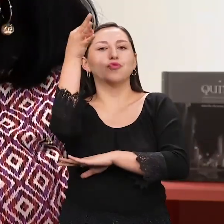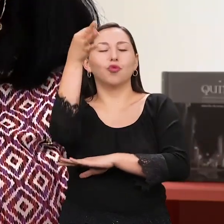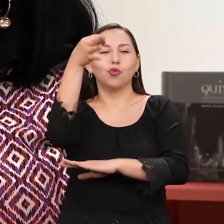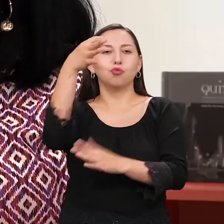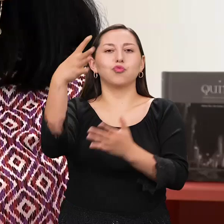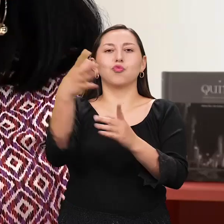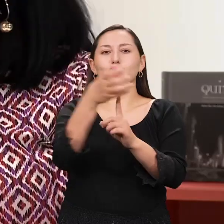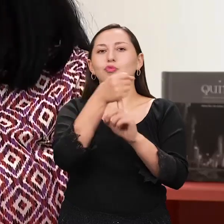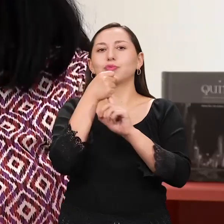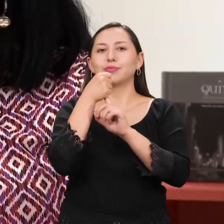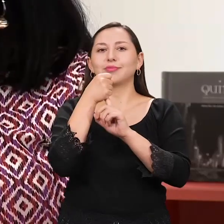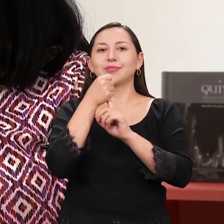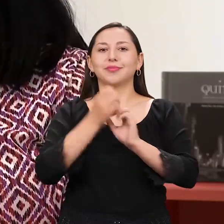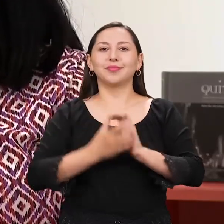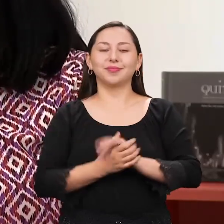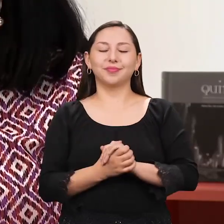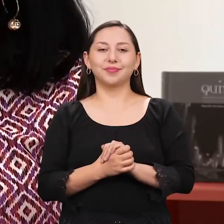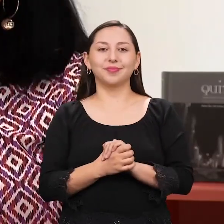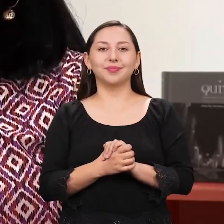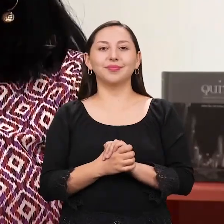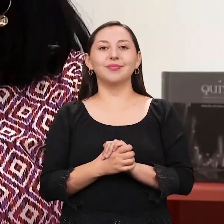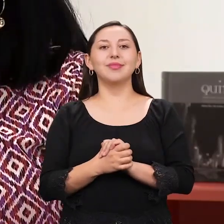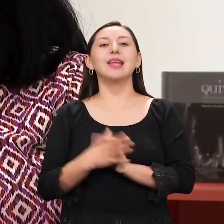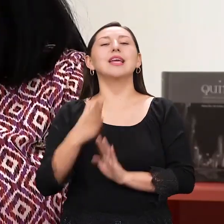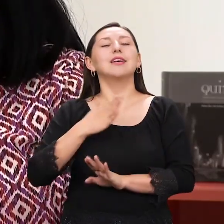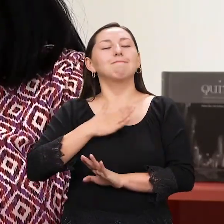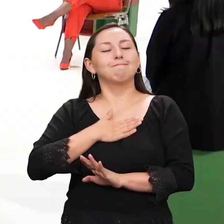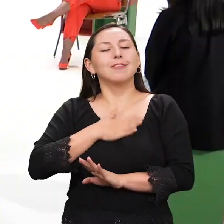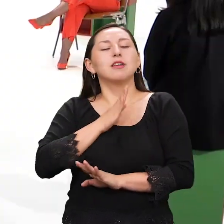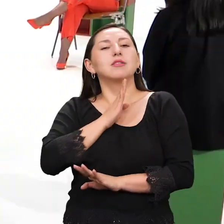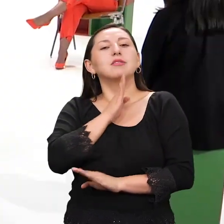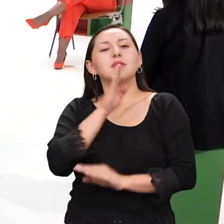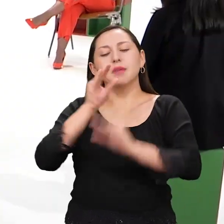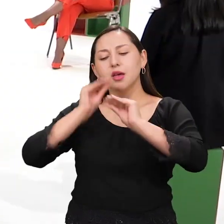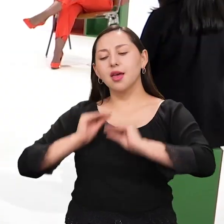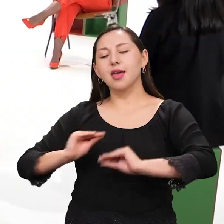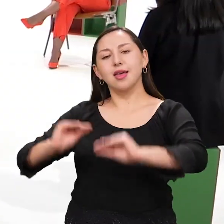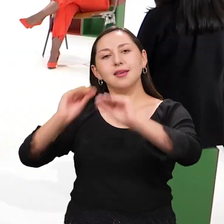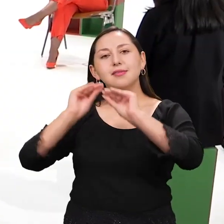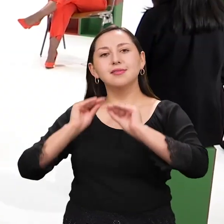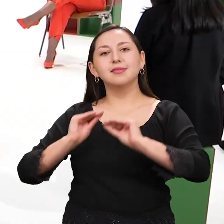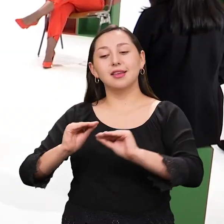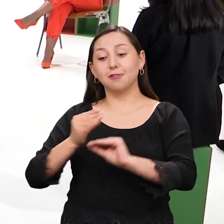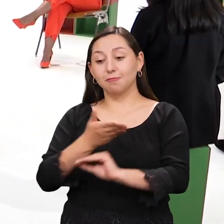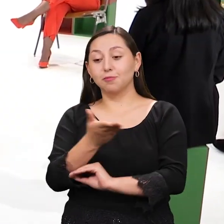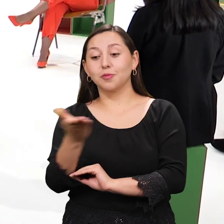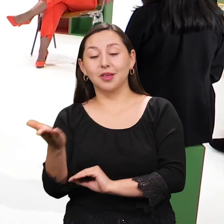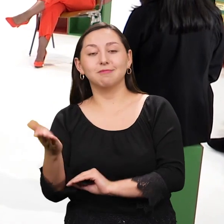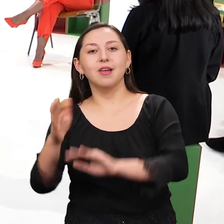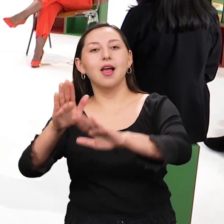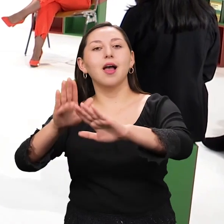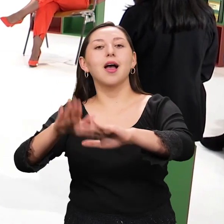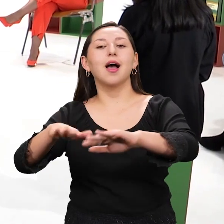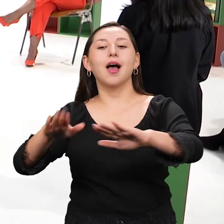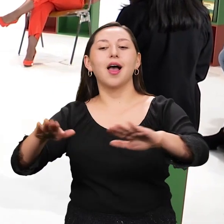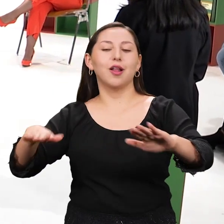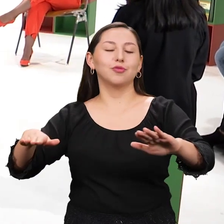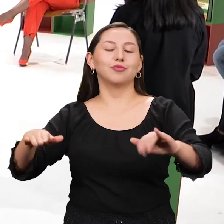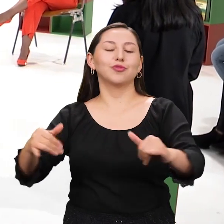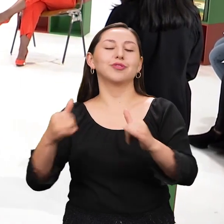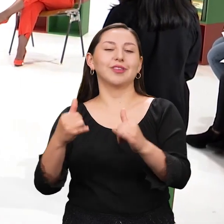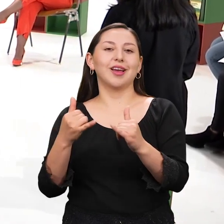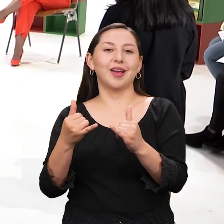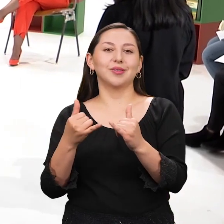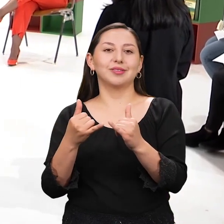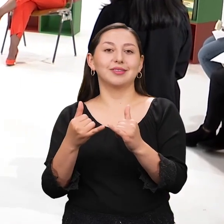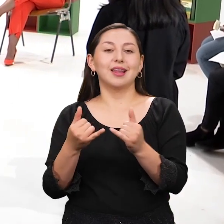yo siempre he estado detrás preparando a la gente para que esté en estos espacios y de pronto en la comunicación me veo sentada aquí, hablándole a una cámara,